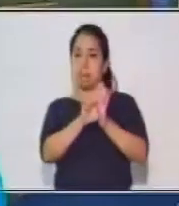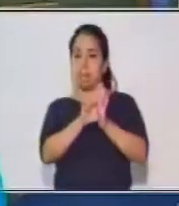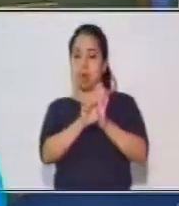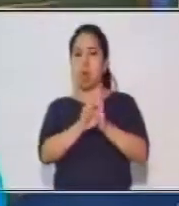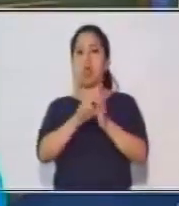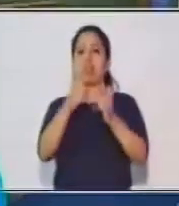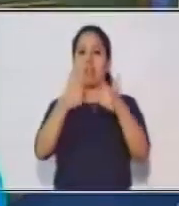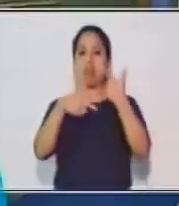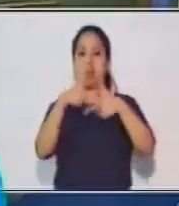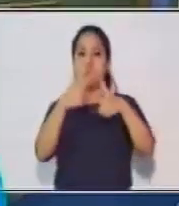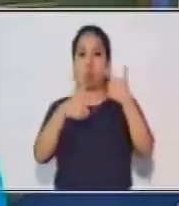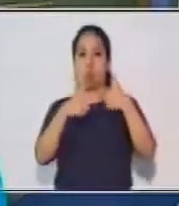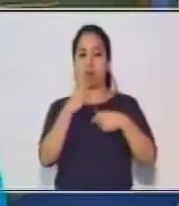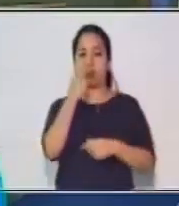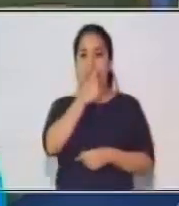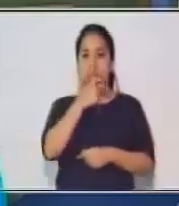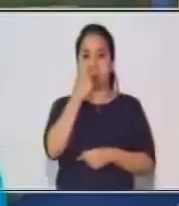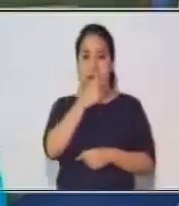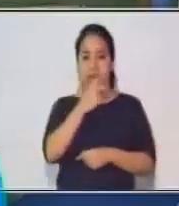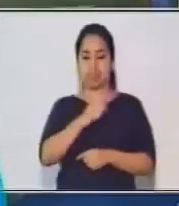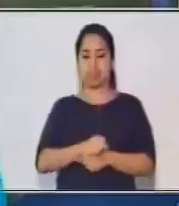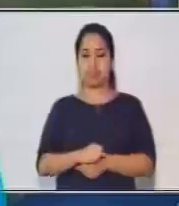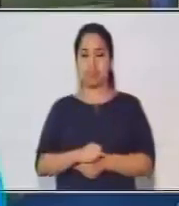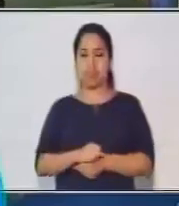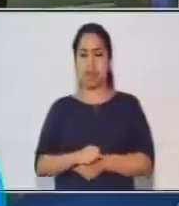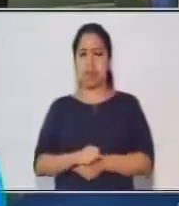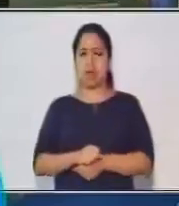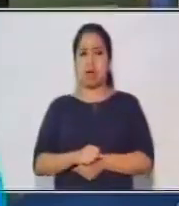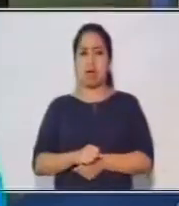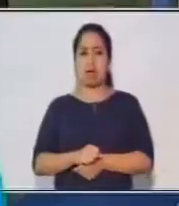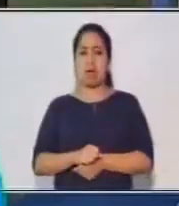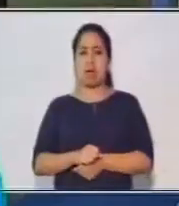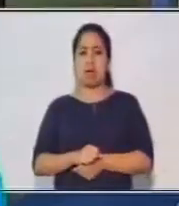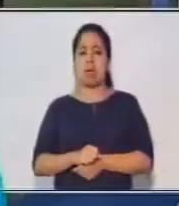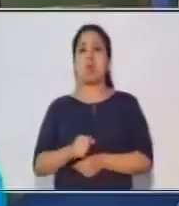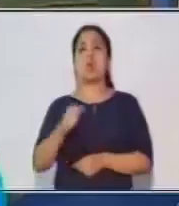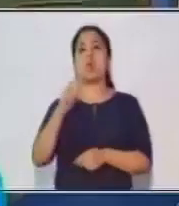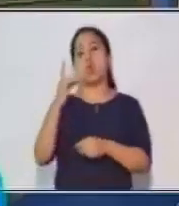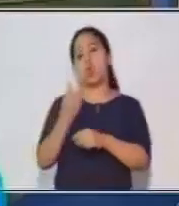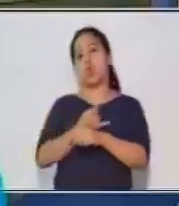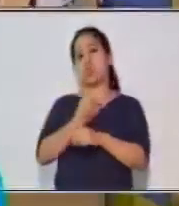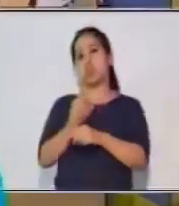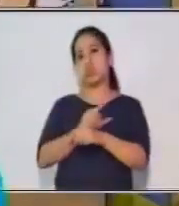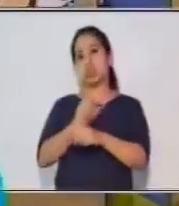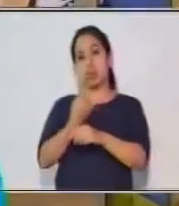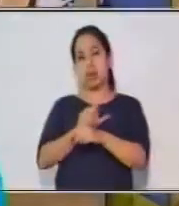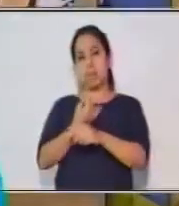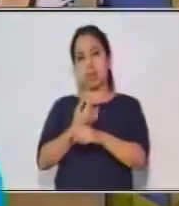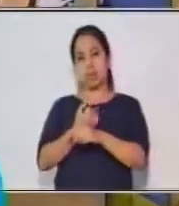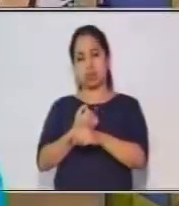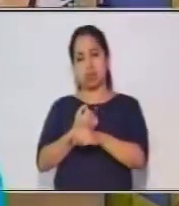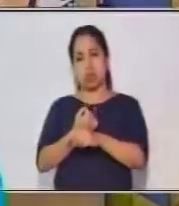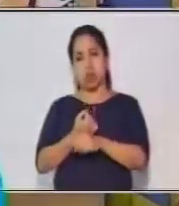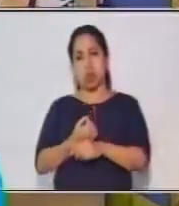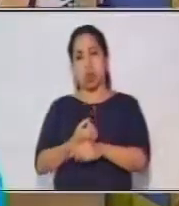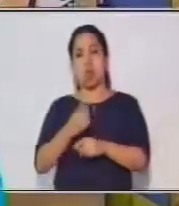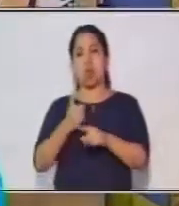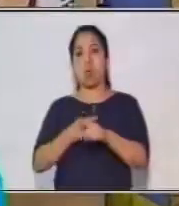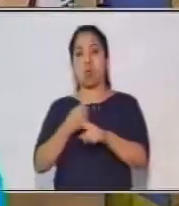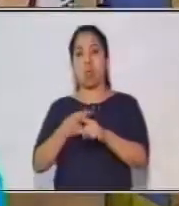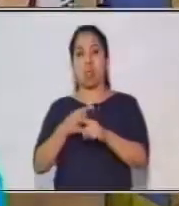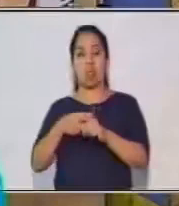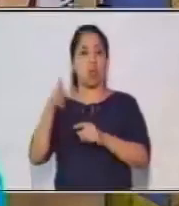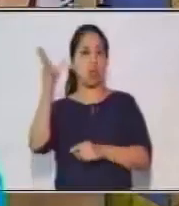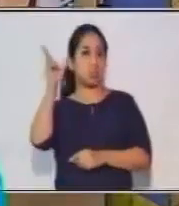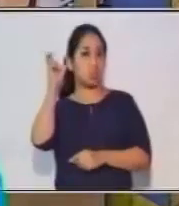oral. Generalmente lo utilizamos o lo vemos cuando también escuchamos